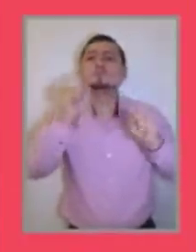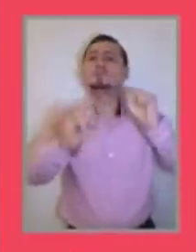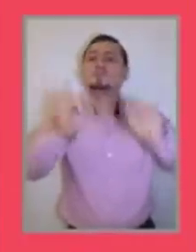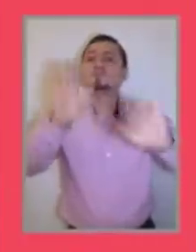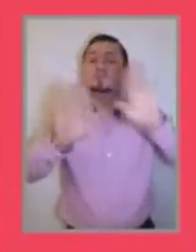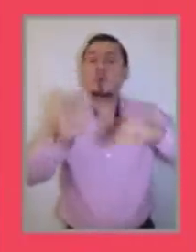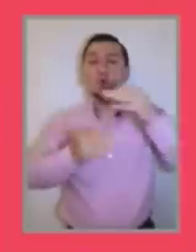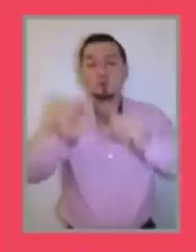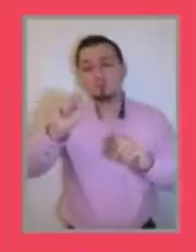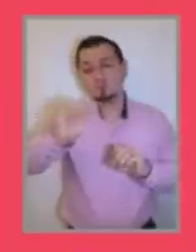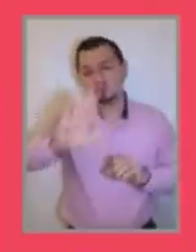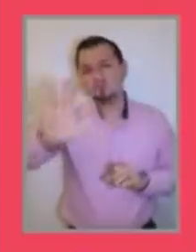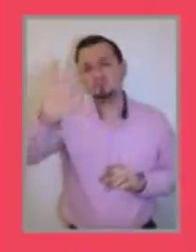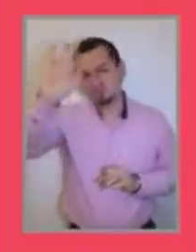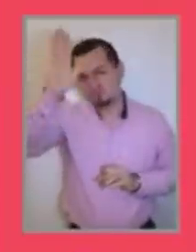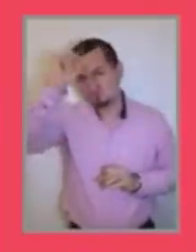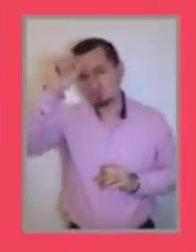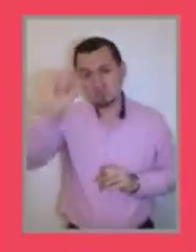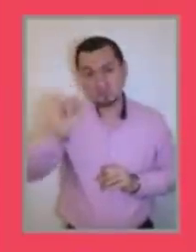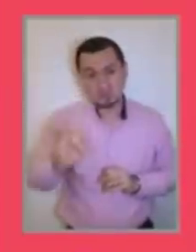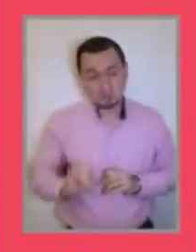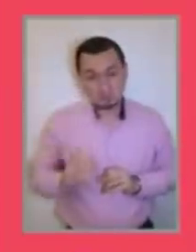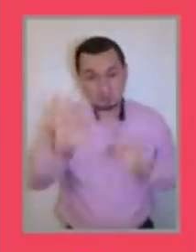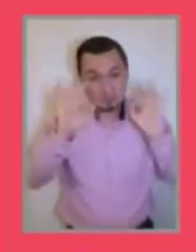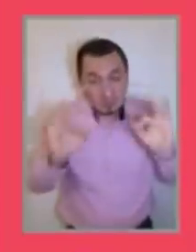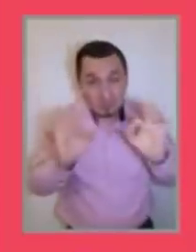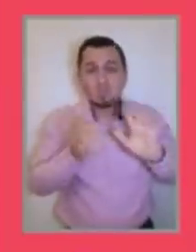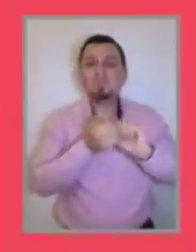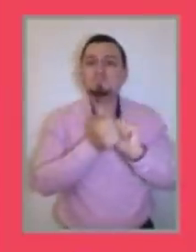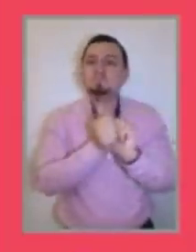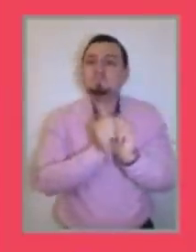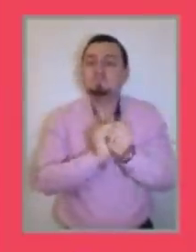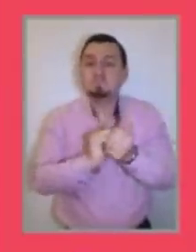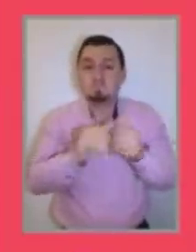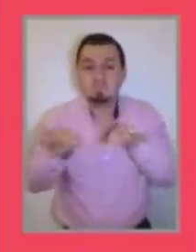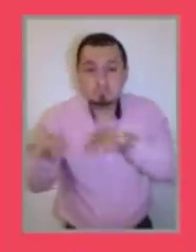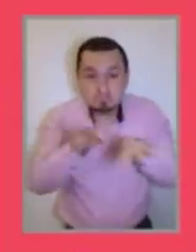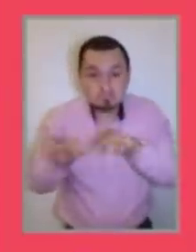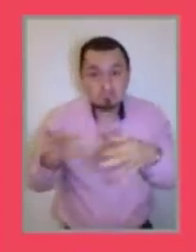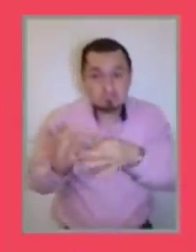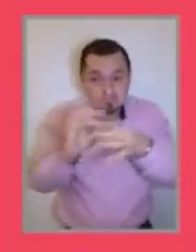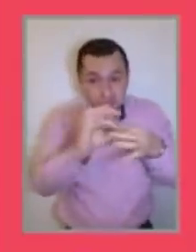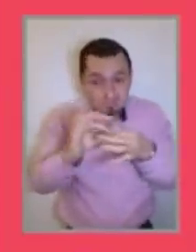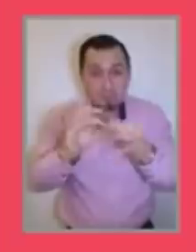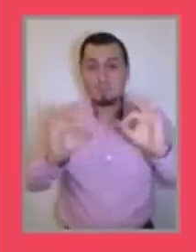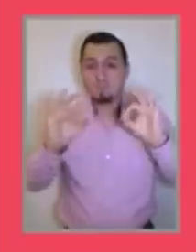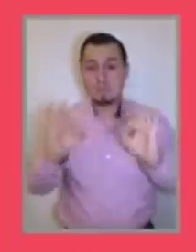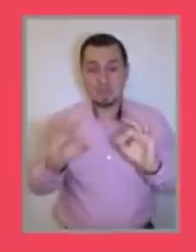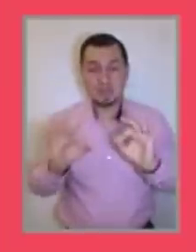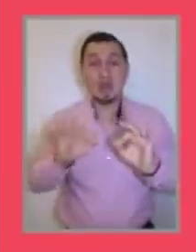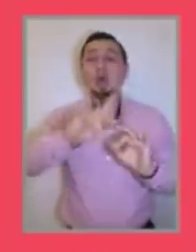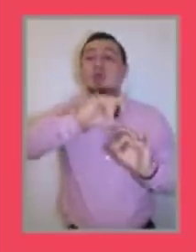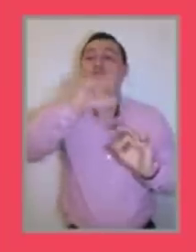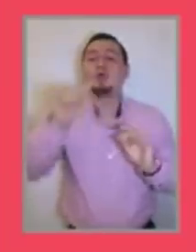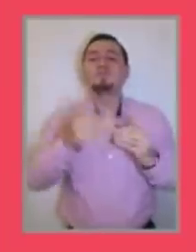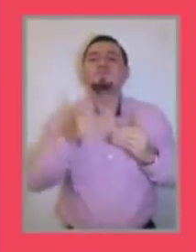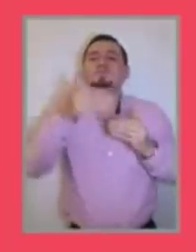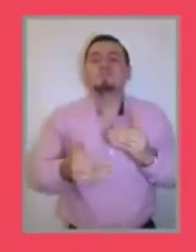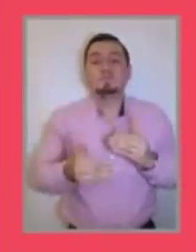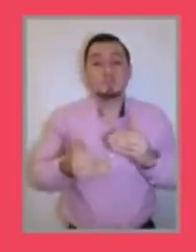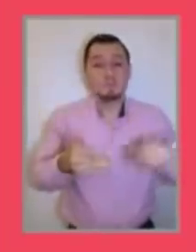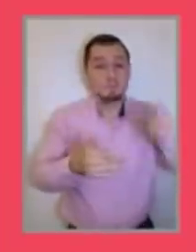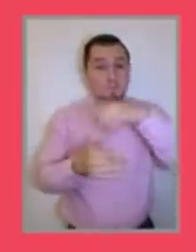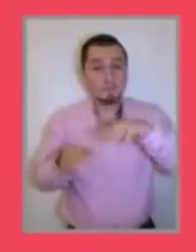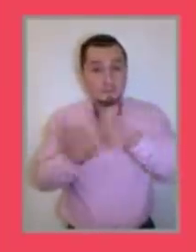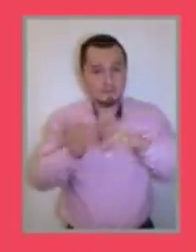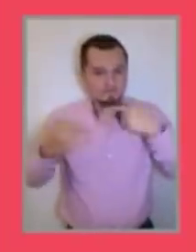se comprometieron a cumplirlo, y hemos visto que han avanzado muy bien cumpliendo con esos protocolos. Posteriormente vino la etapa